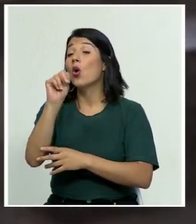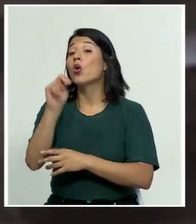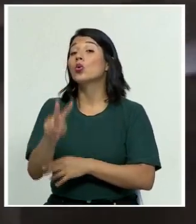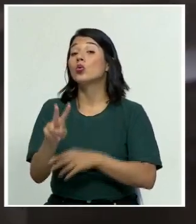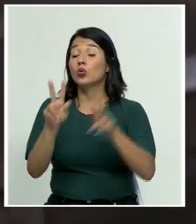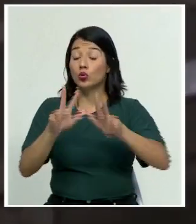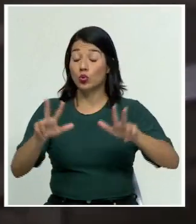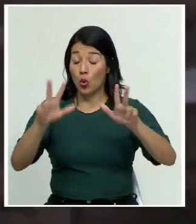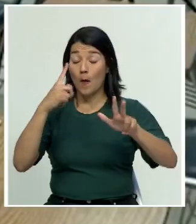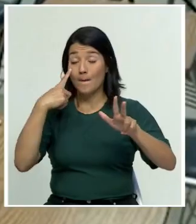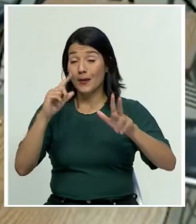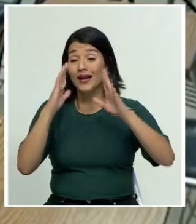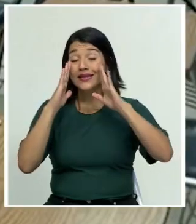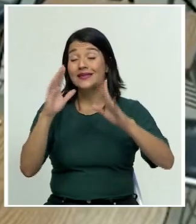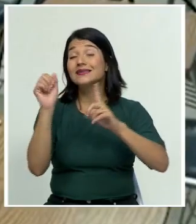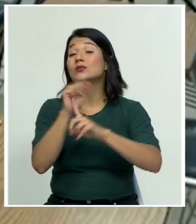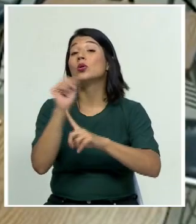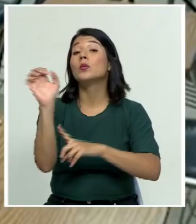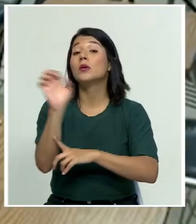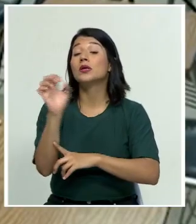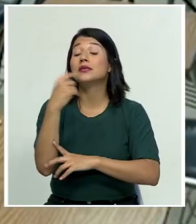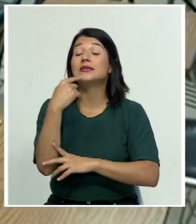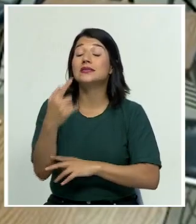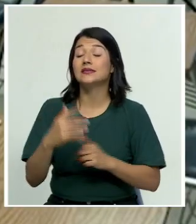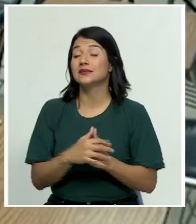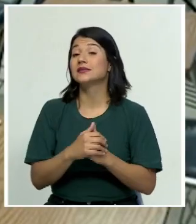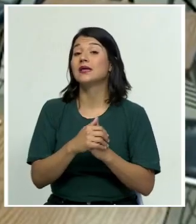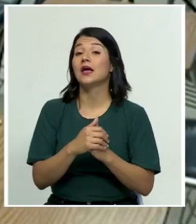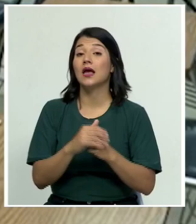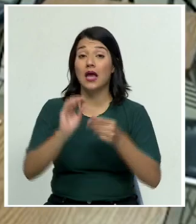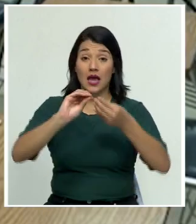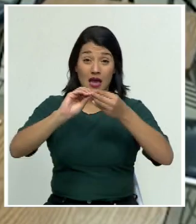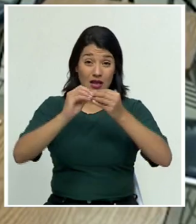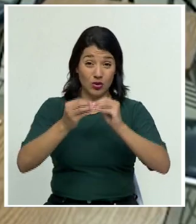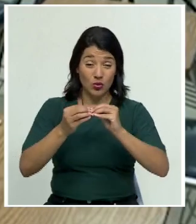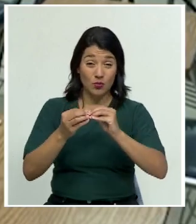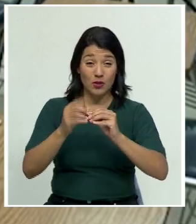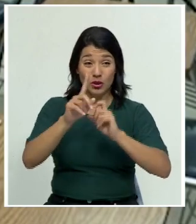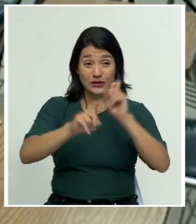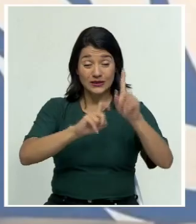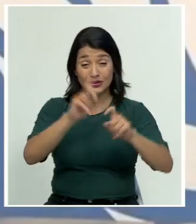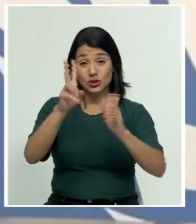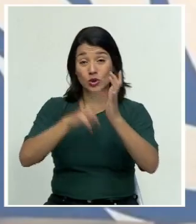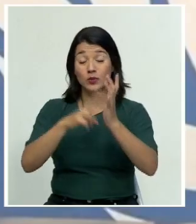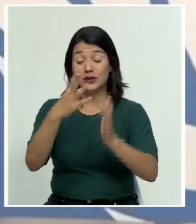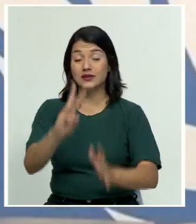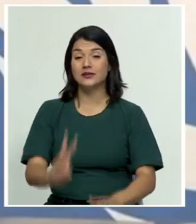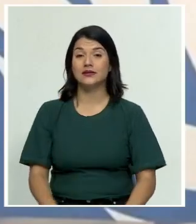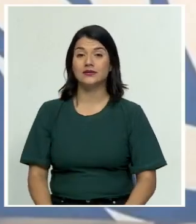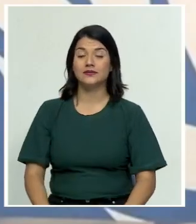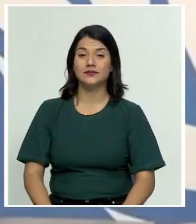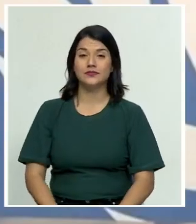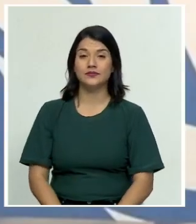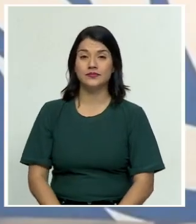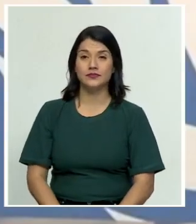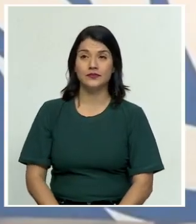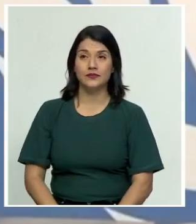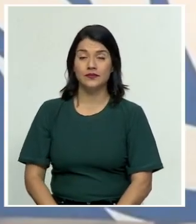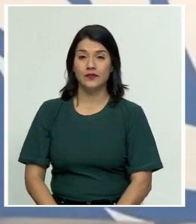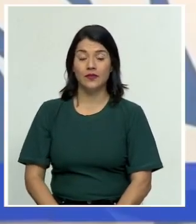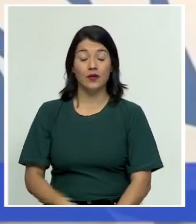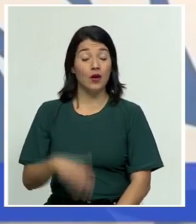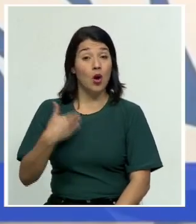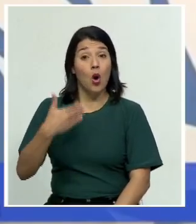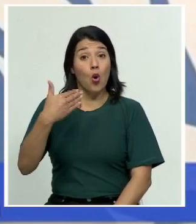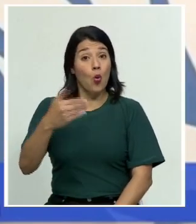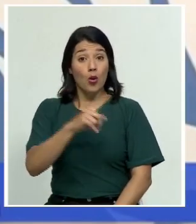Situación de Urgencia, que indicó que la cifra triplica el censo de 2016. You are very exposed. Cuando no